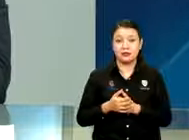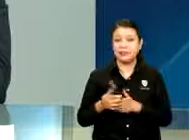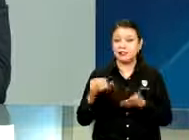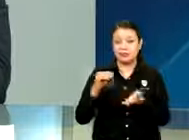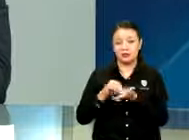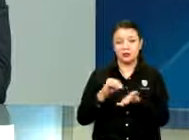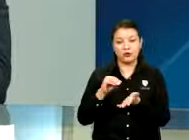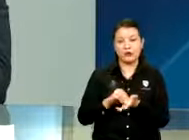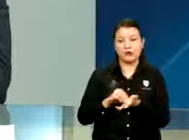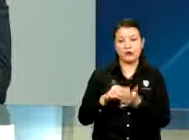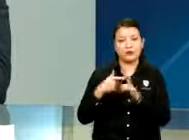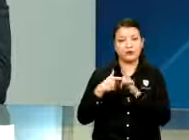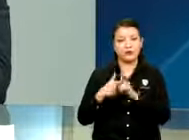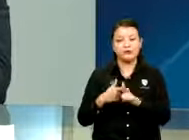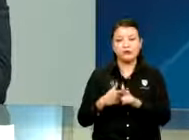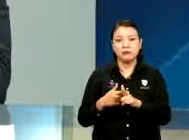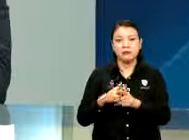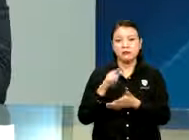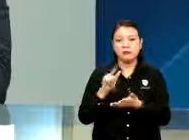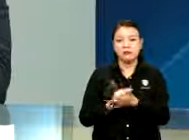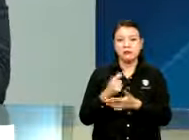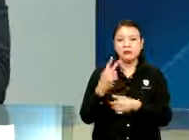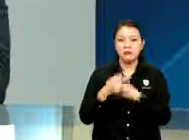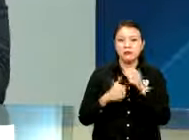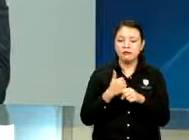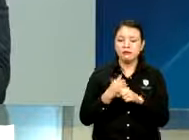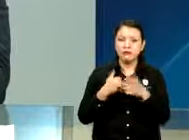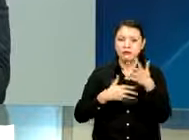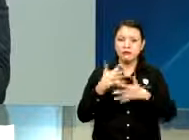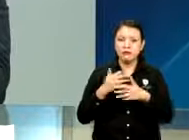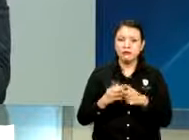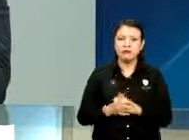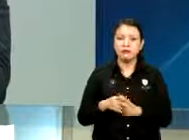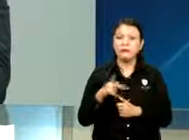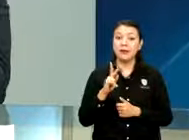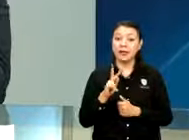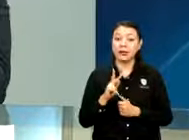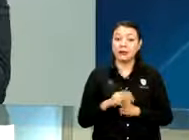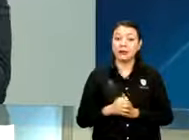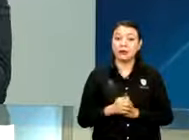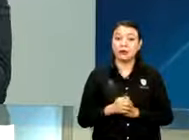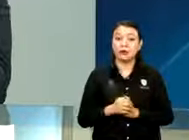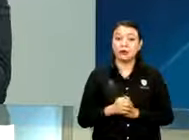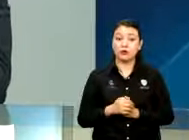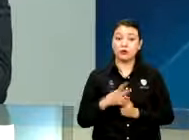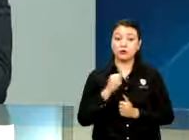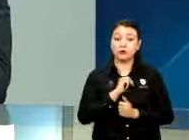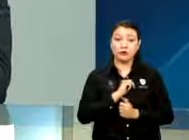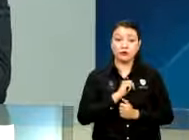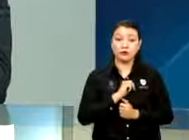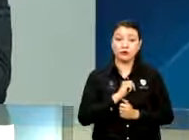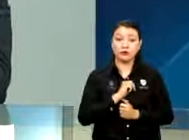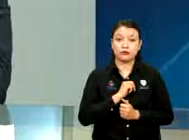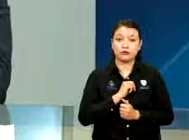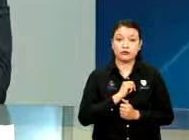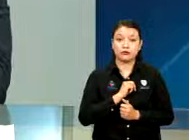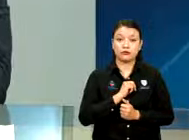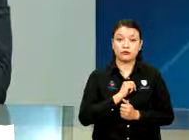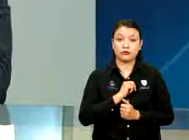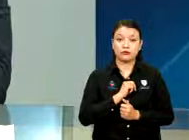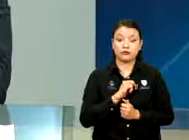responsabilidades administrativas pero podemos afirmar que el sistema estatal anticorrupción no estaba completo pues ya que se carecía del órgano principal